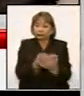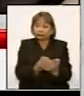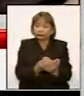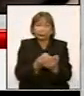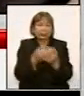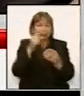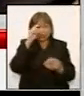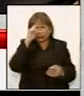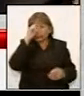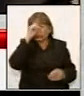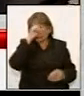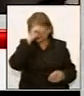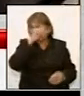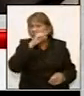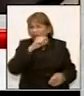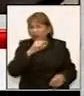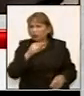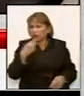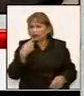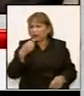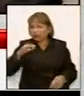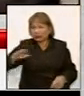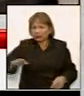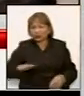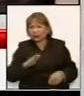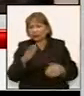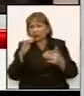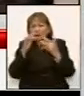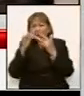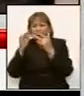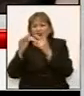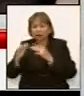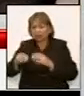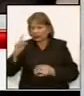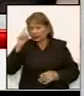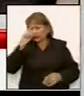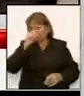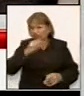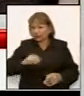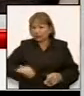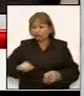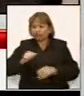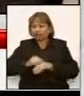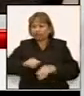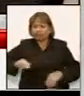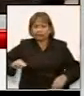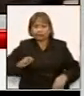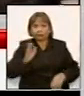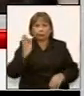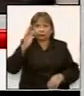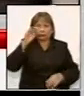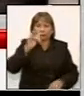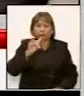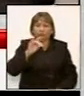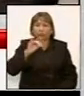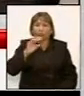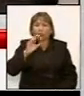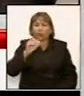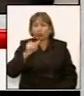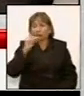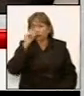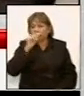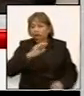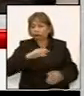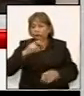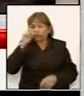es difícil, o sea, tú hablabas de las vías, por ejemplo, la conectividad. Es difícil llegar desde Cerro de Pasco hasta Yanahuanca, debe ser complicado,